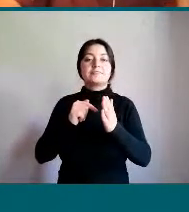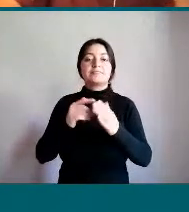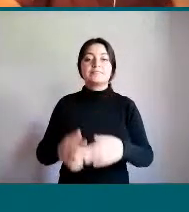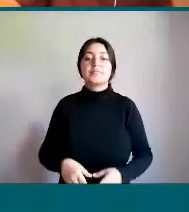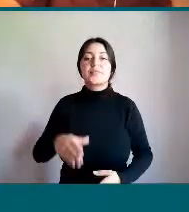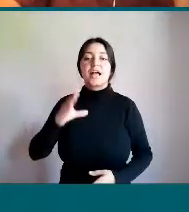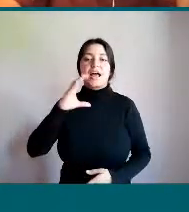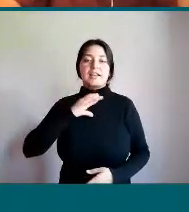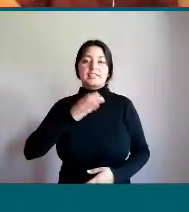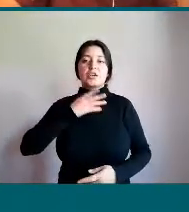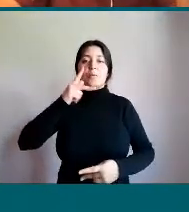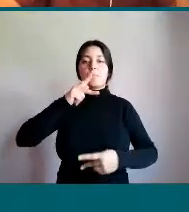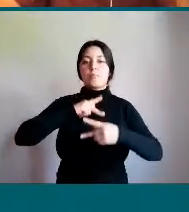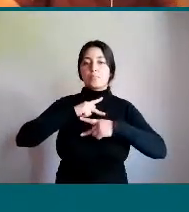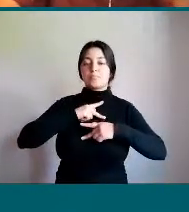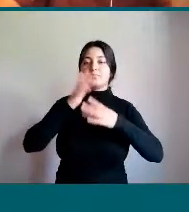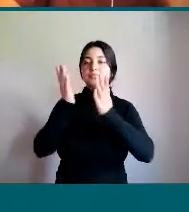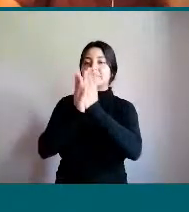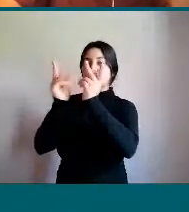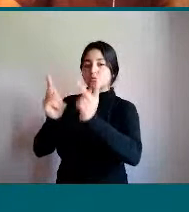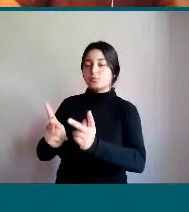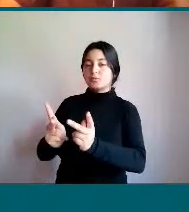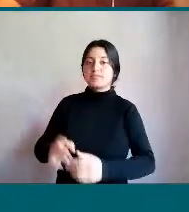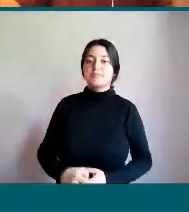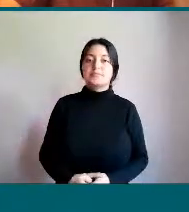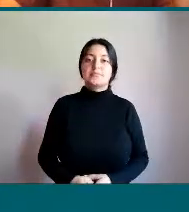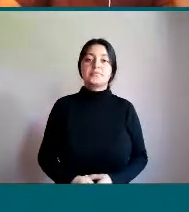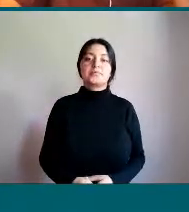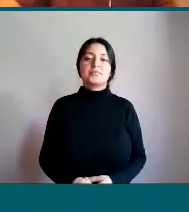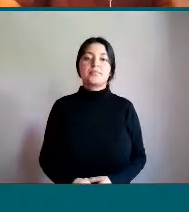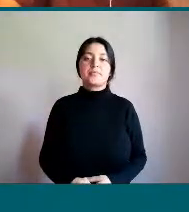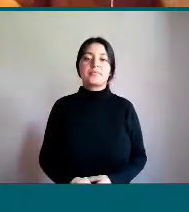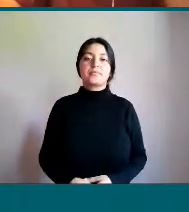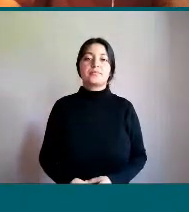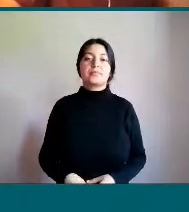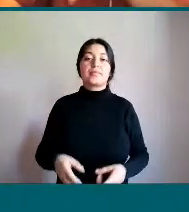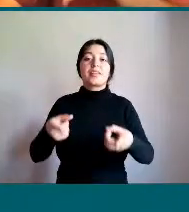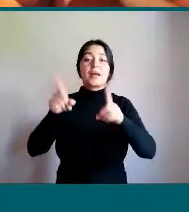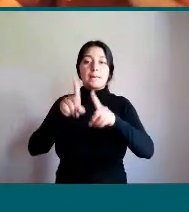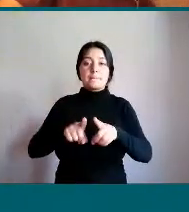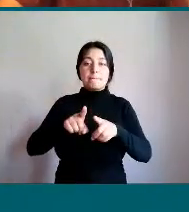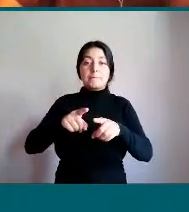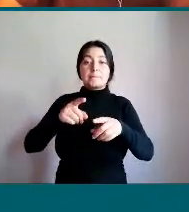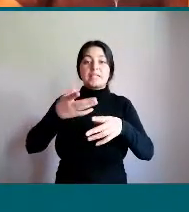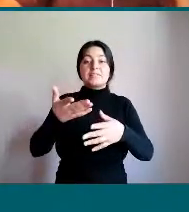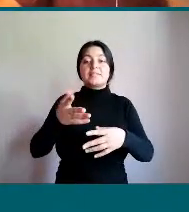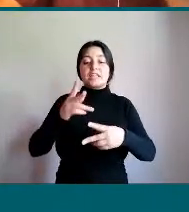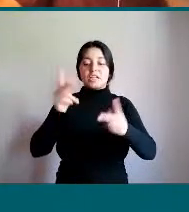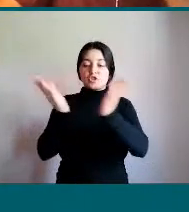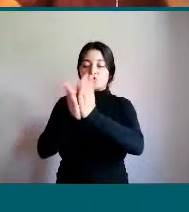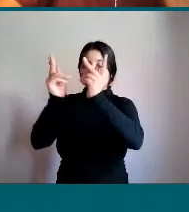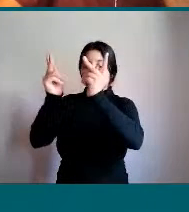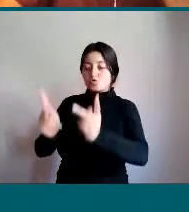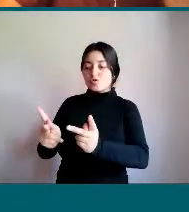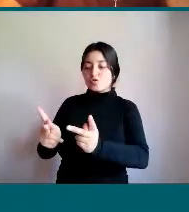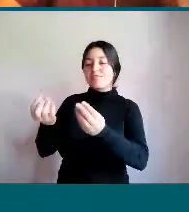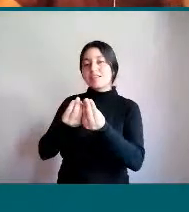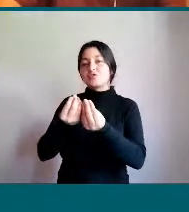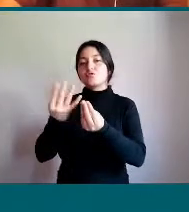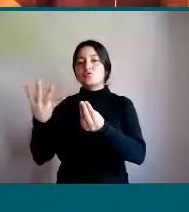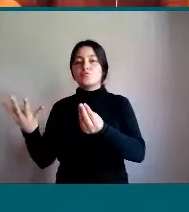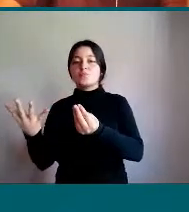además, el formulario también puede recoger la información cuantitativa, con lo cual tengo una evaluación súper